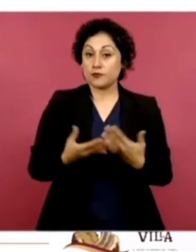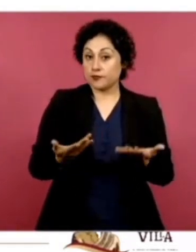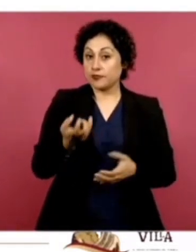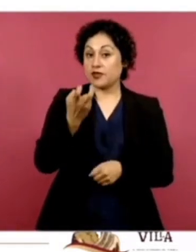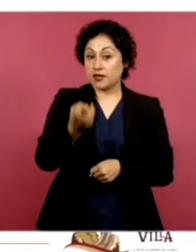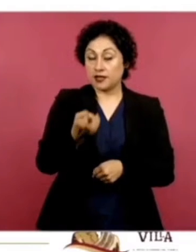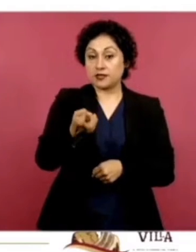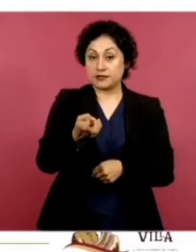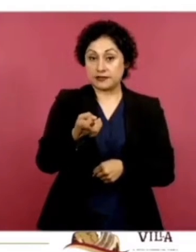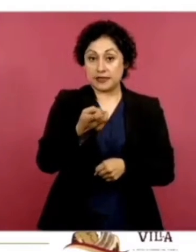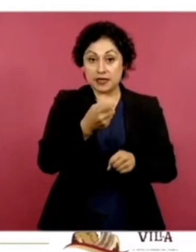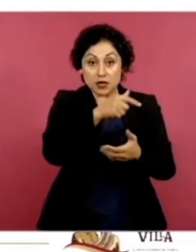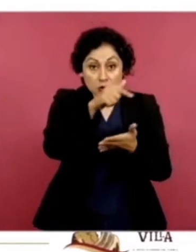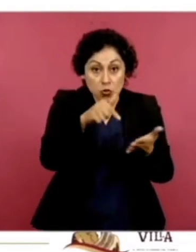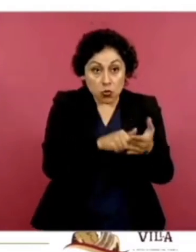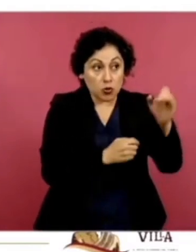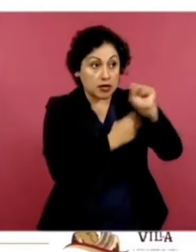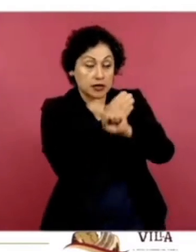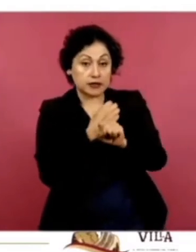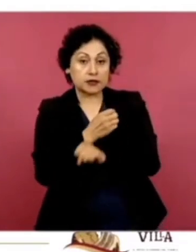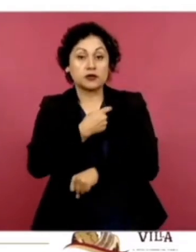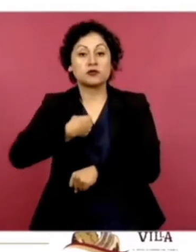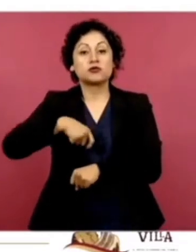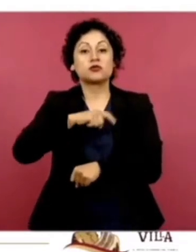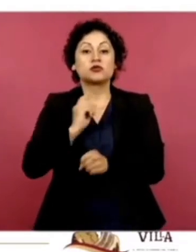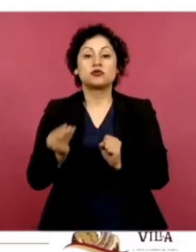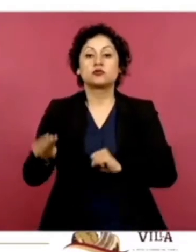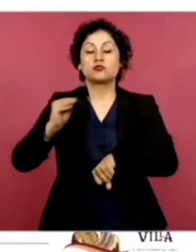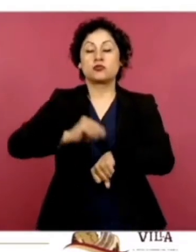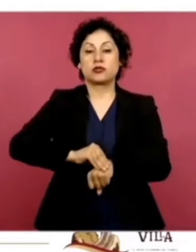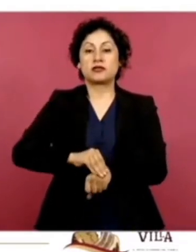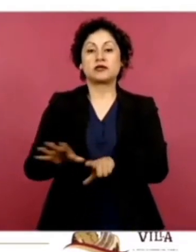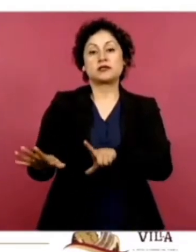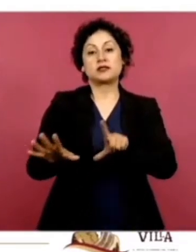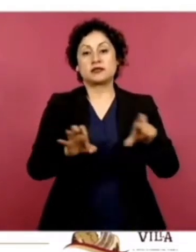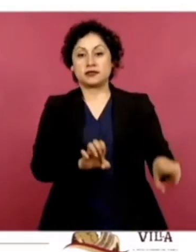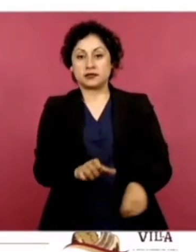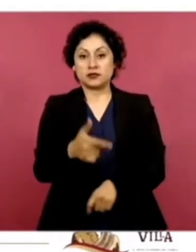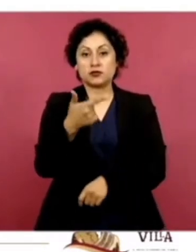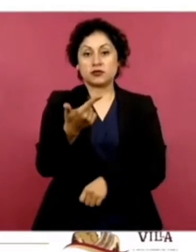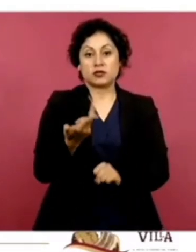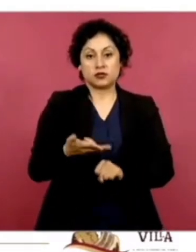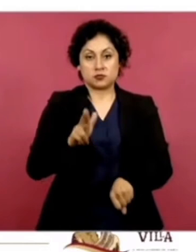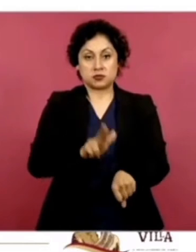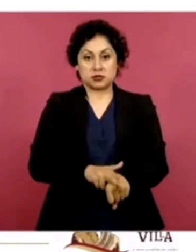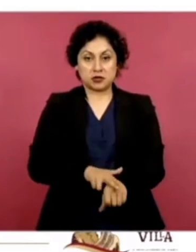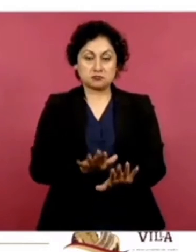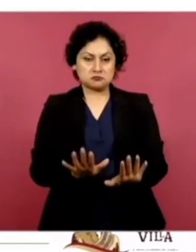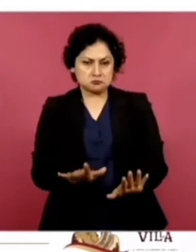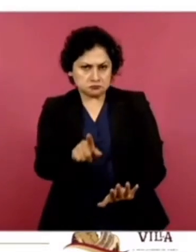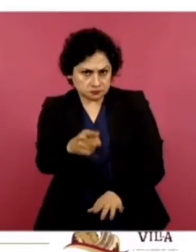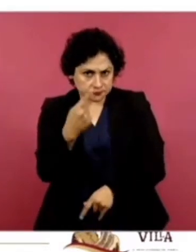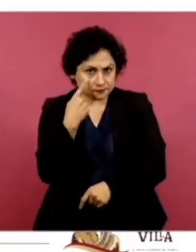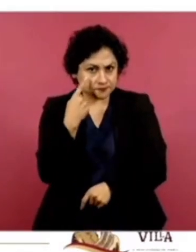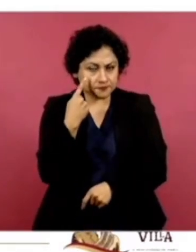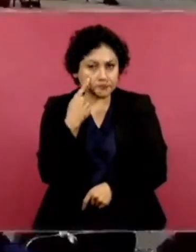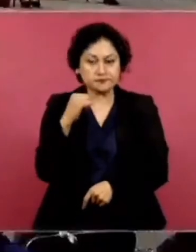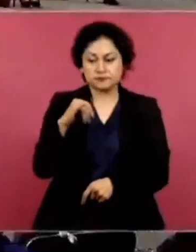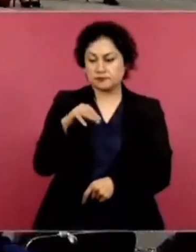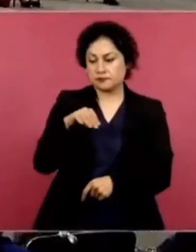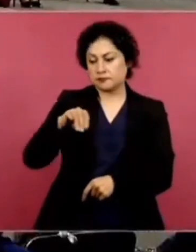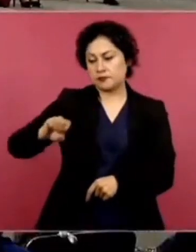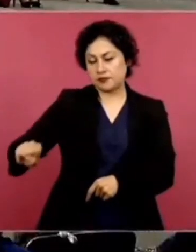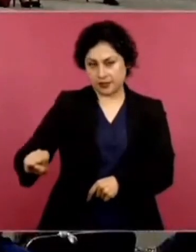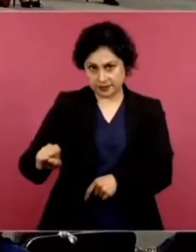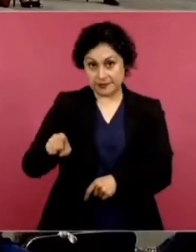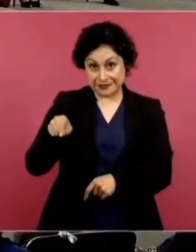esta red de atención médica de 707 hospitales. Solo para darles una idea, el IMSS, el Seguro